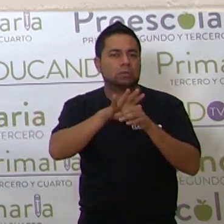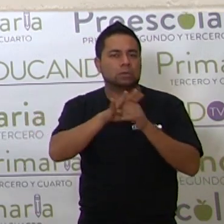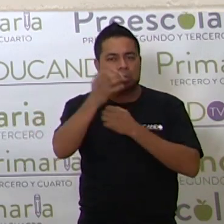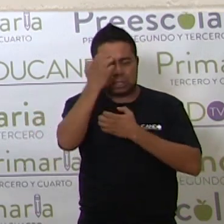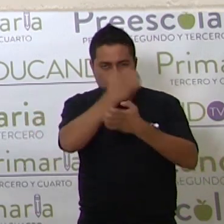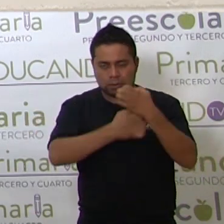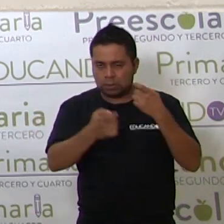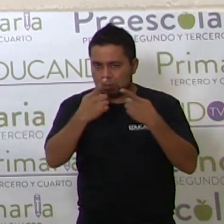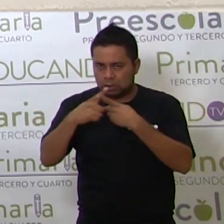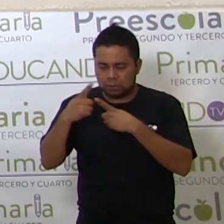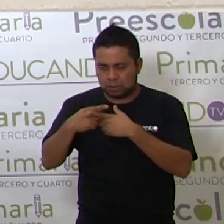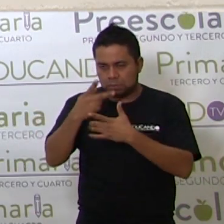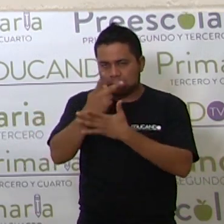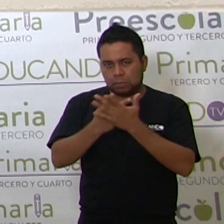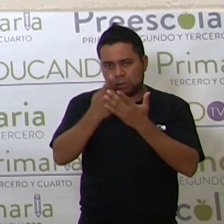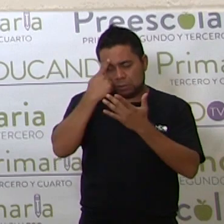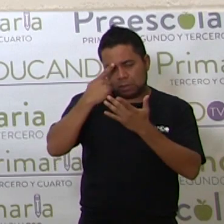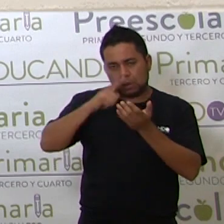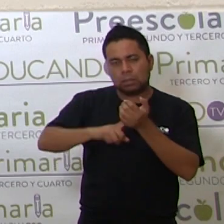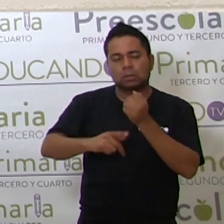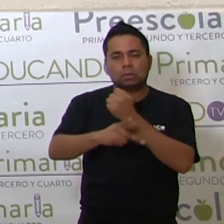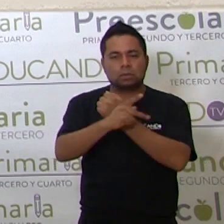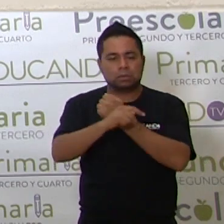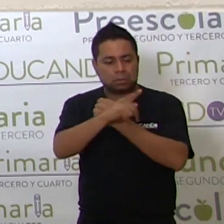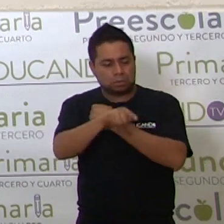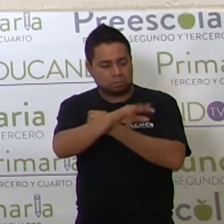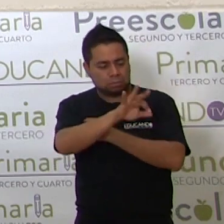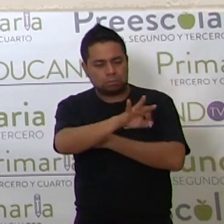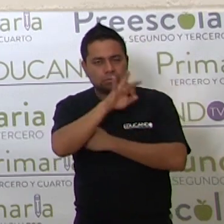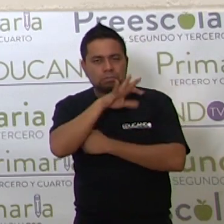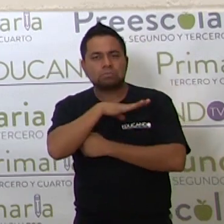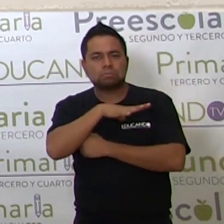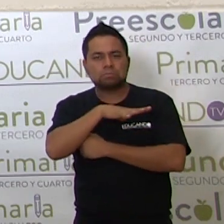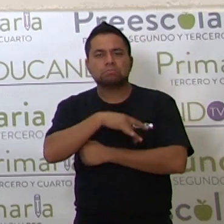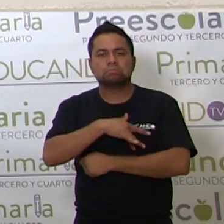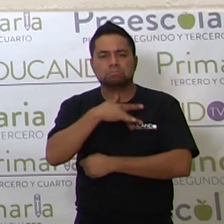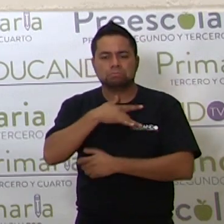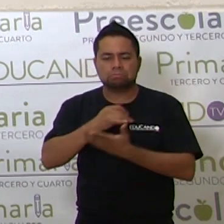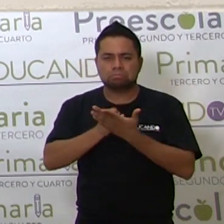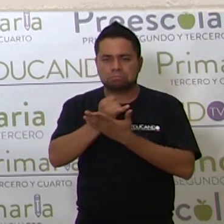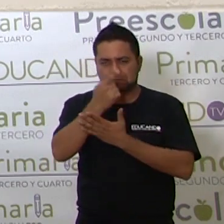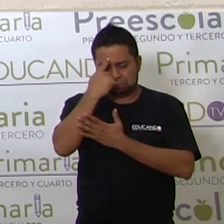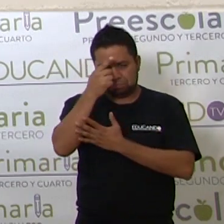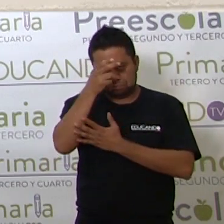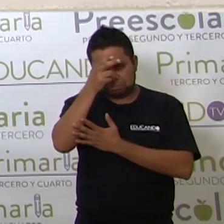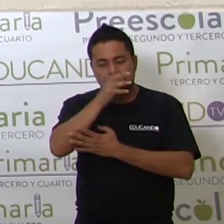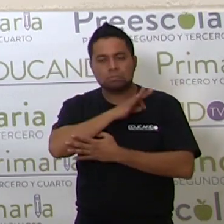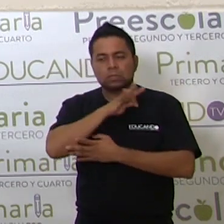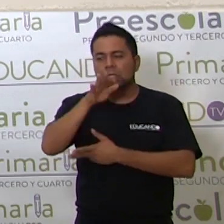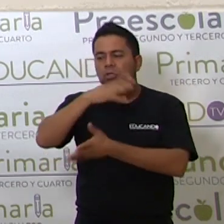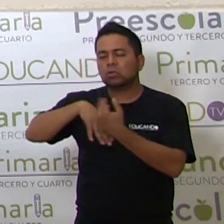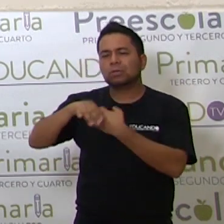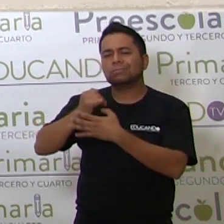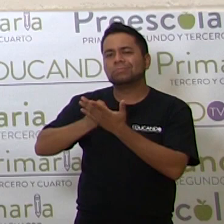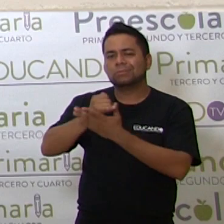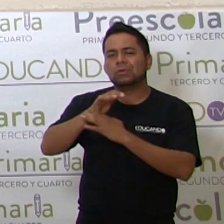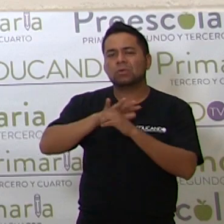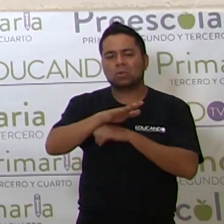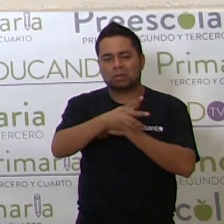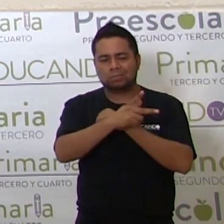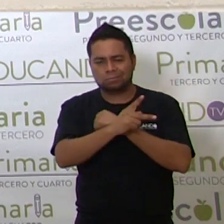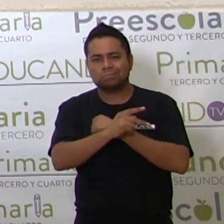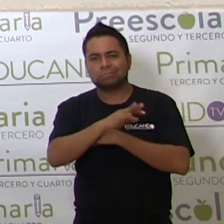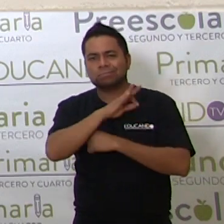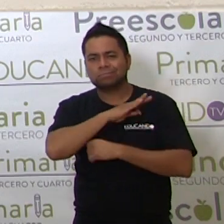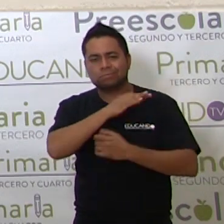de los diversos programas de televisión y de ahí tomar un criterio inteligente para poder decidir qué programas son